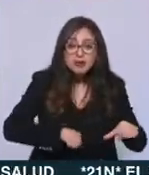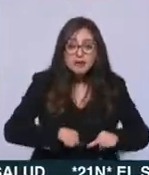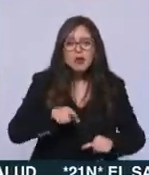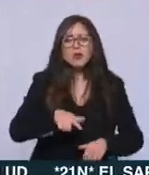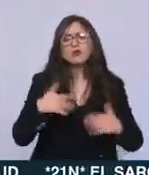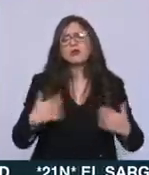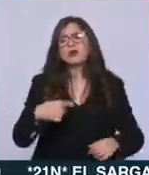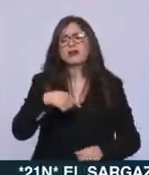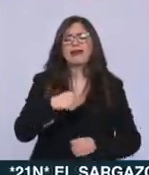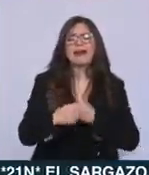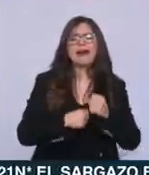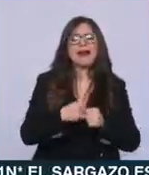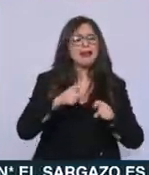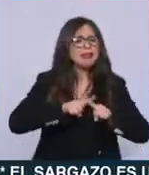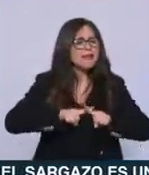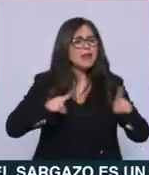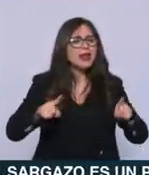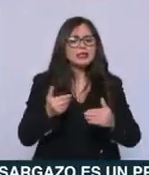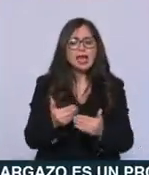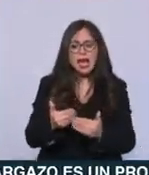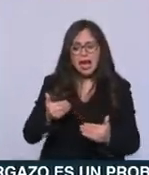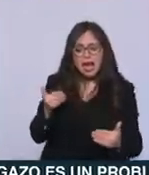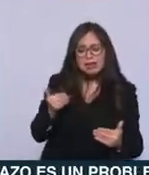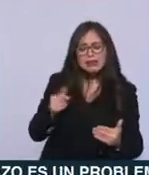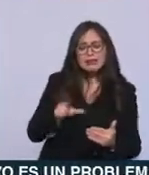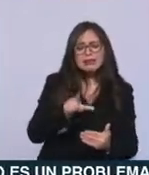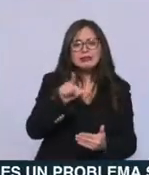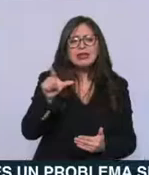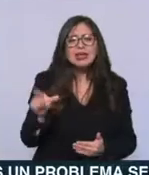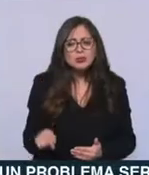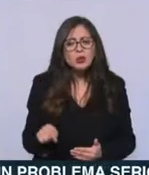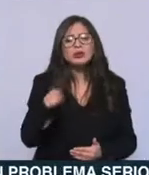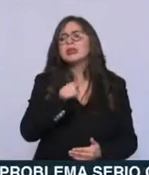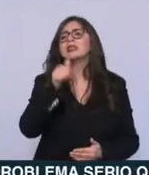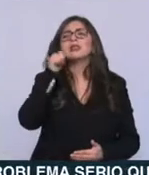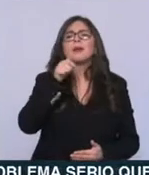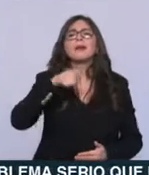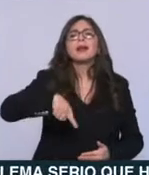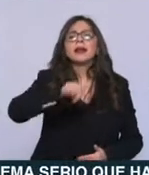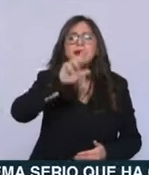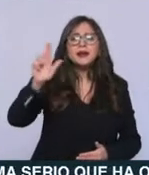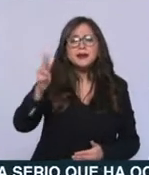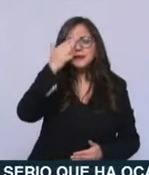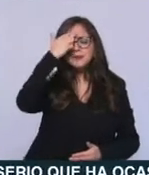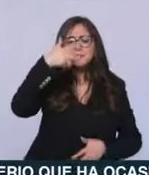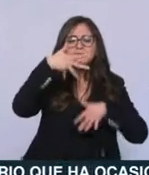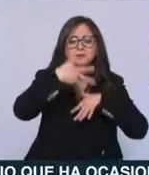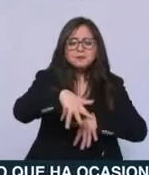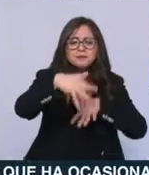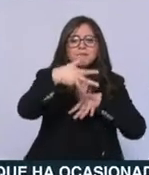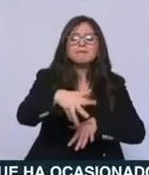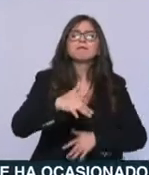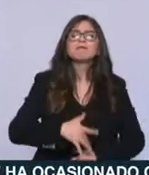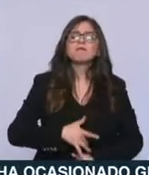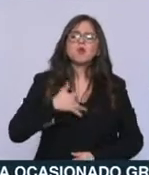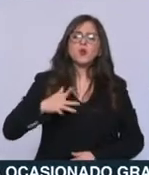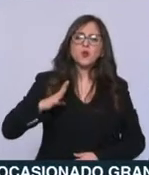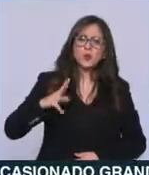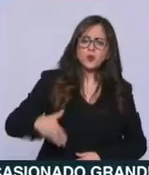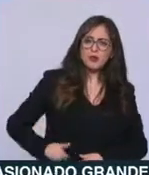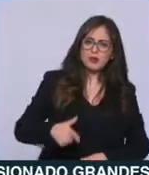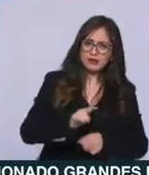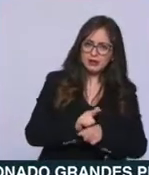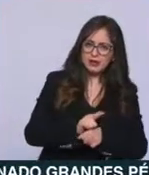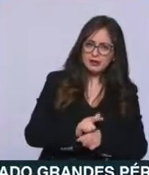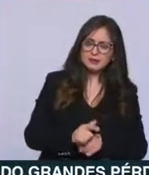especial, va a marcar una diferencia en el antes y el después de cada ocasión que se conmemora pues la Marcha del Orgullo. Así es, y para la Marcha